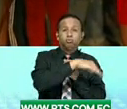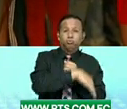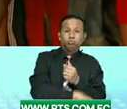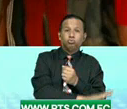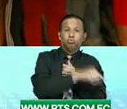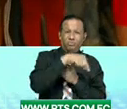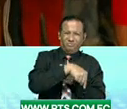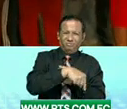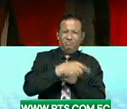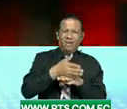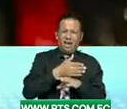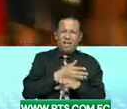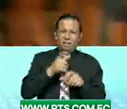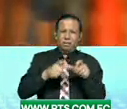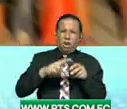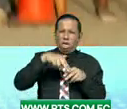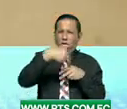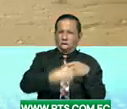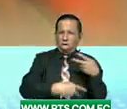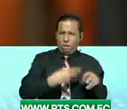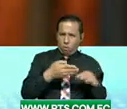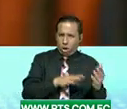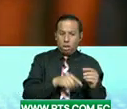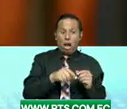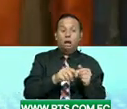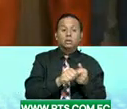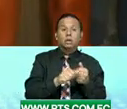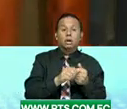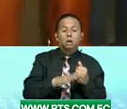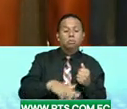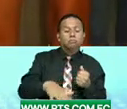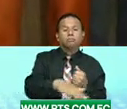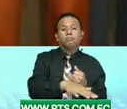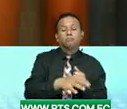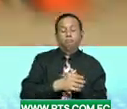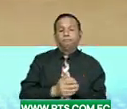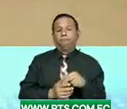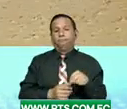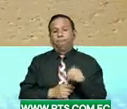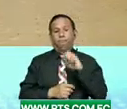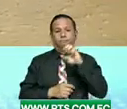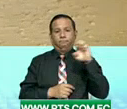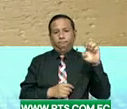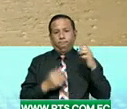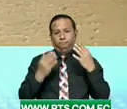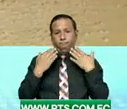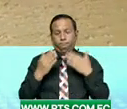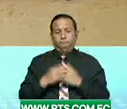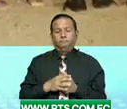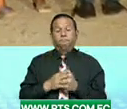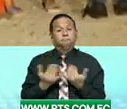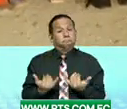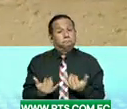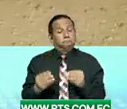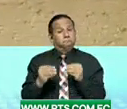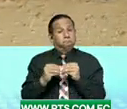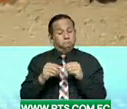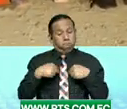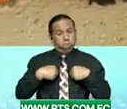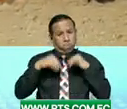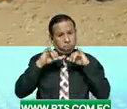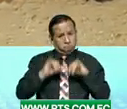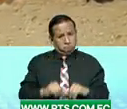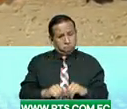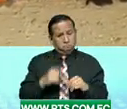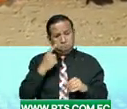presentado este nuevo caso de asesinato en el noroeste de Guayaquil. Vamos a continuar en este sitio. Si hay